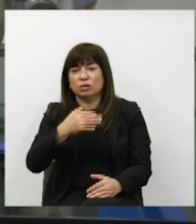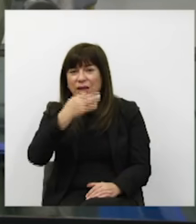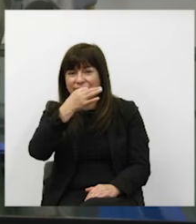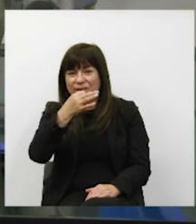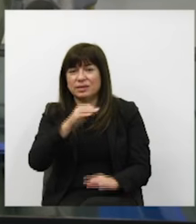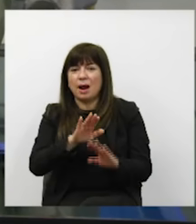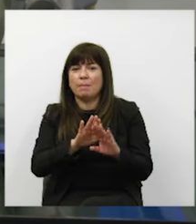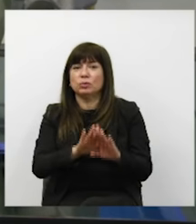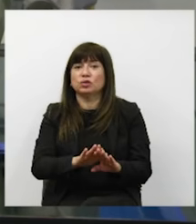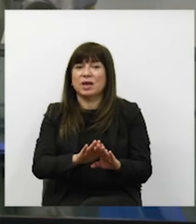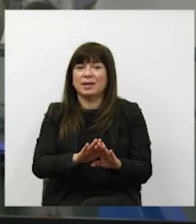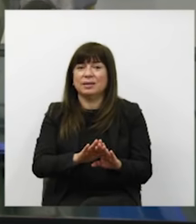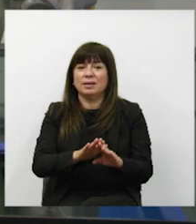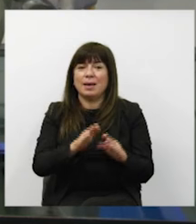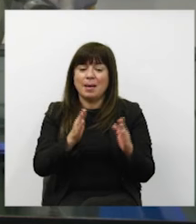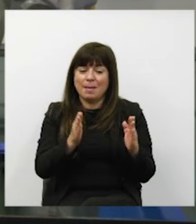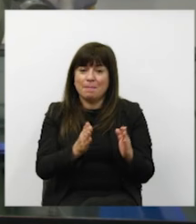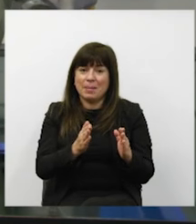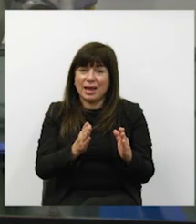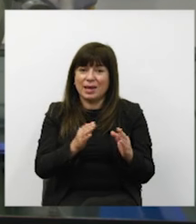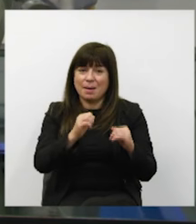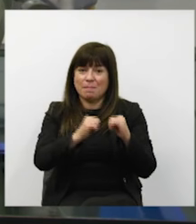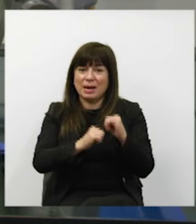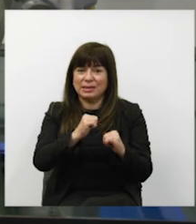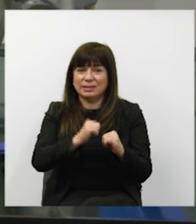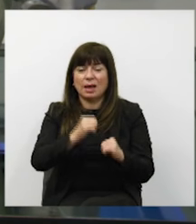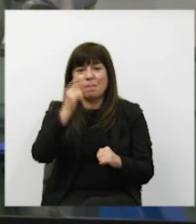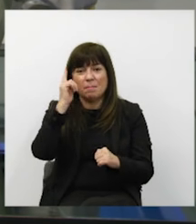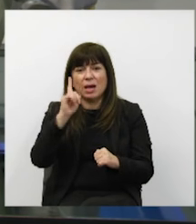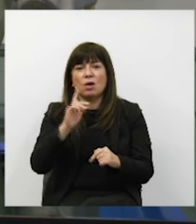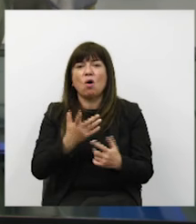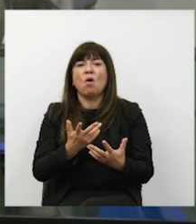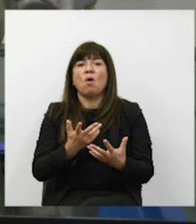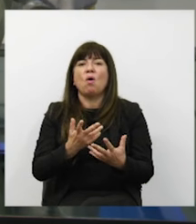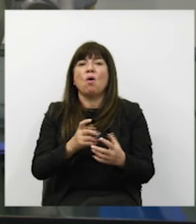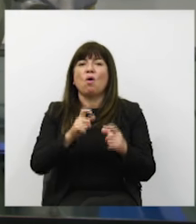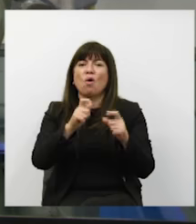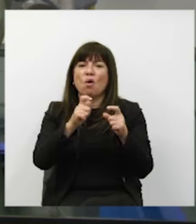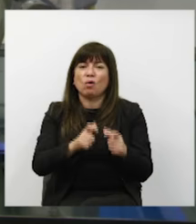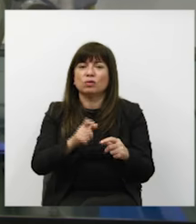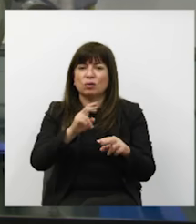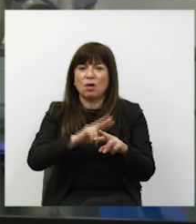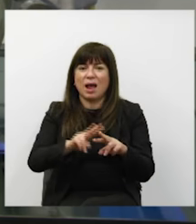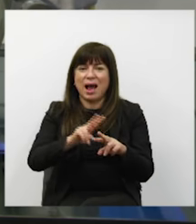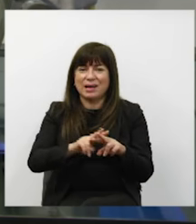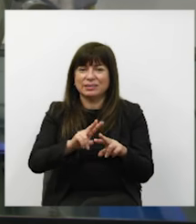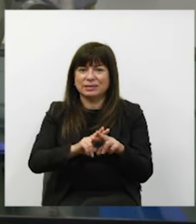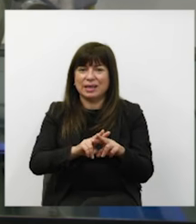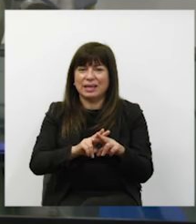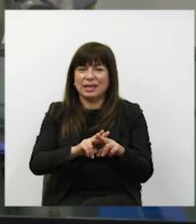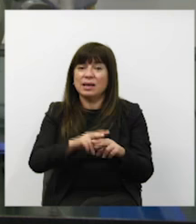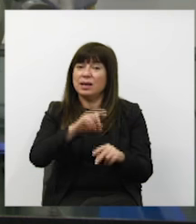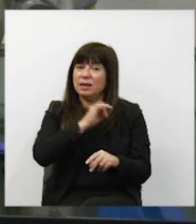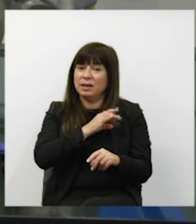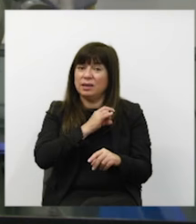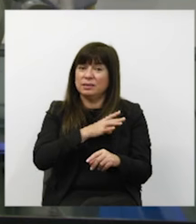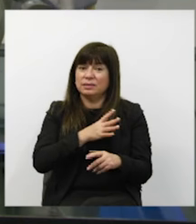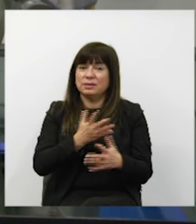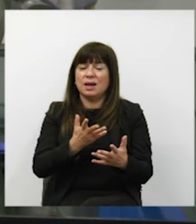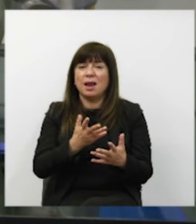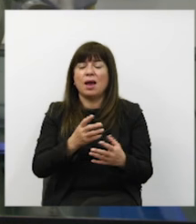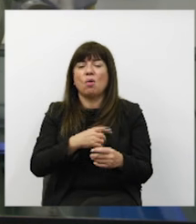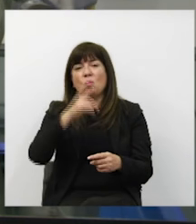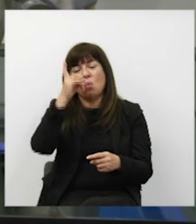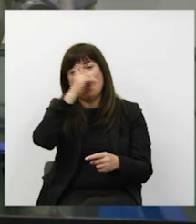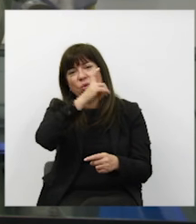importante apoyar a las pymes para que surjan, pero en cada regulación que se crea en Chile, se crea una cláusula especial, digamos, que finalmente hace